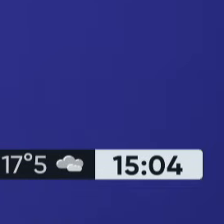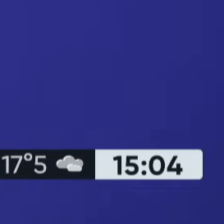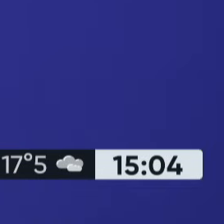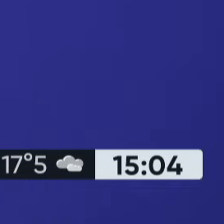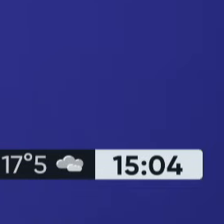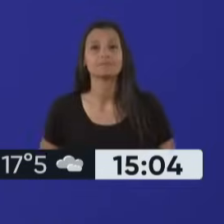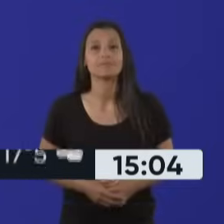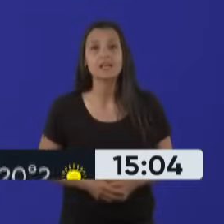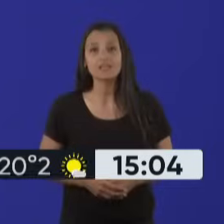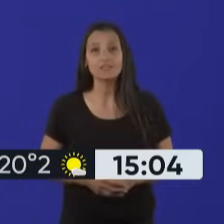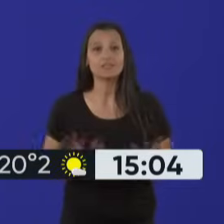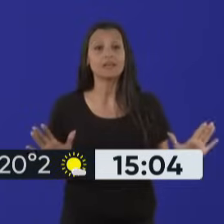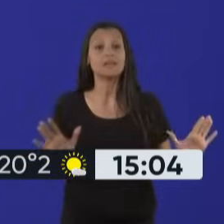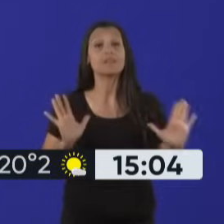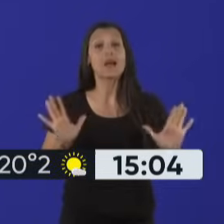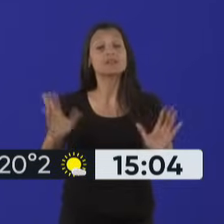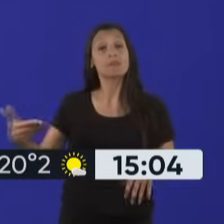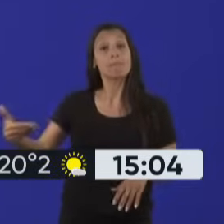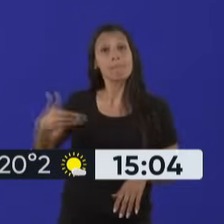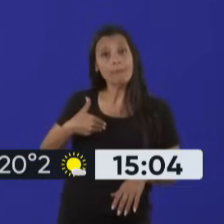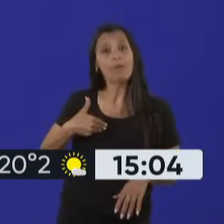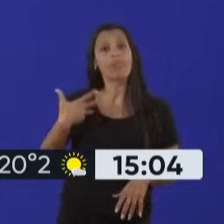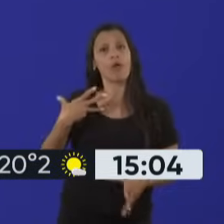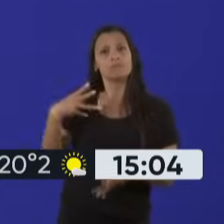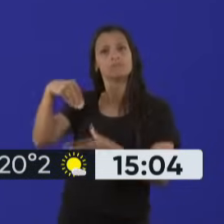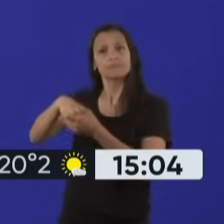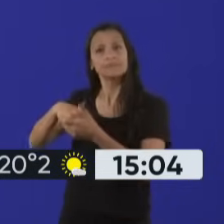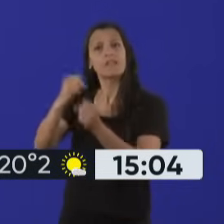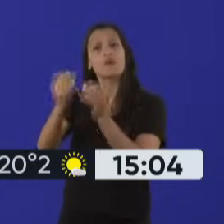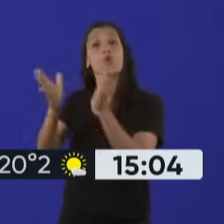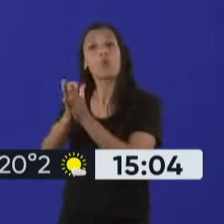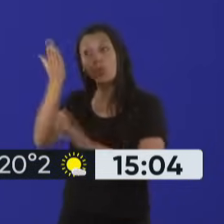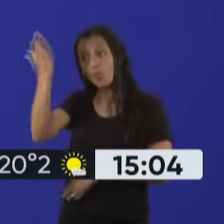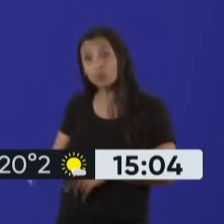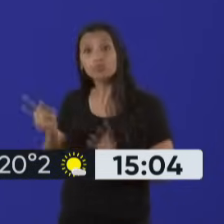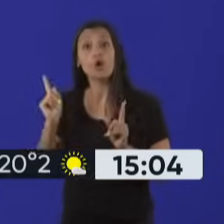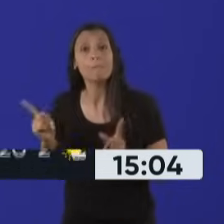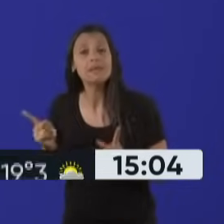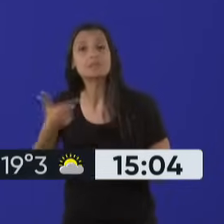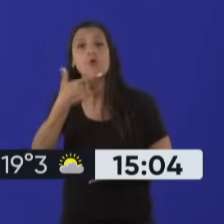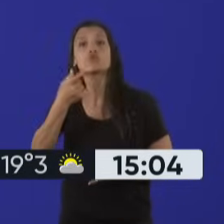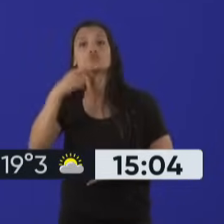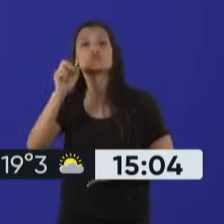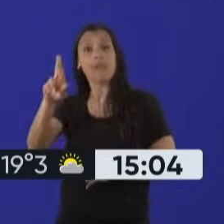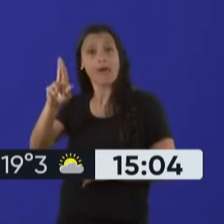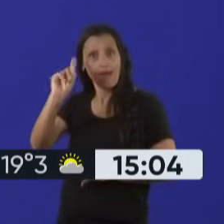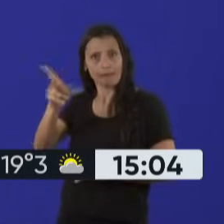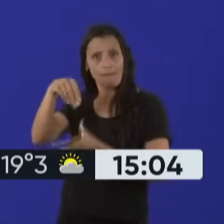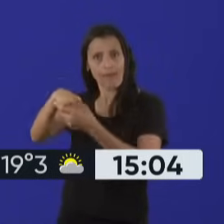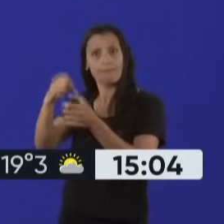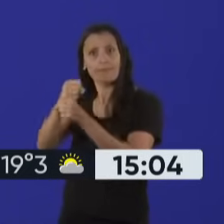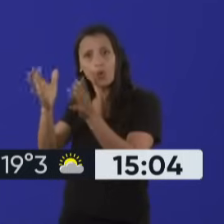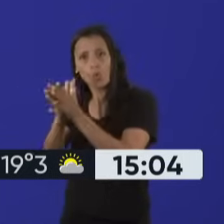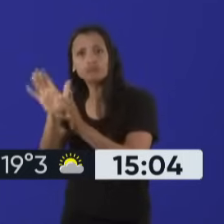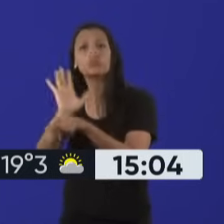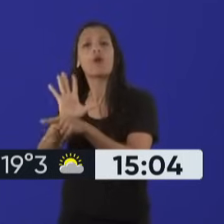Y es así que me pidió si podían sumar a Federico, a Sturzenegger, como parte de